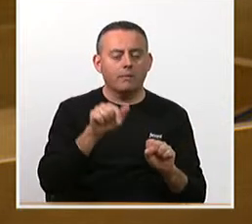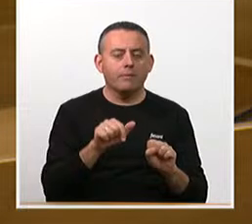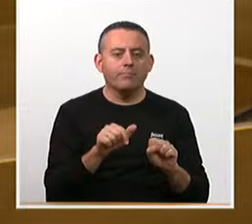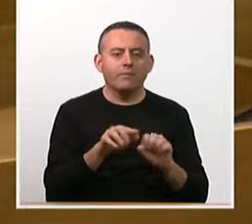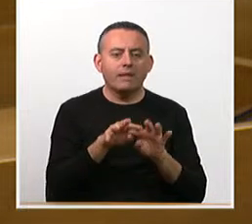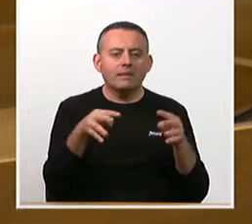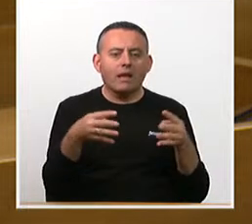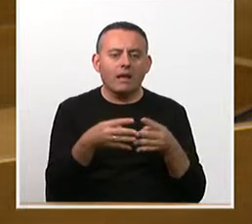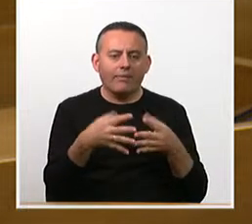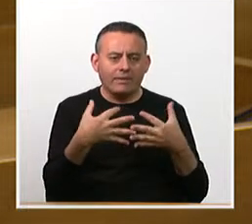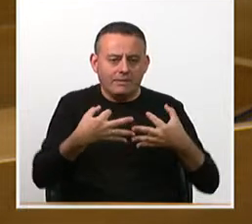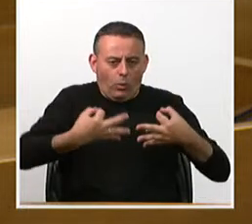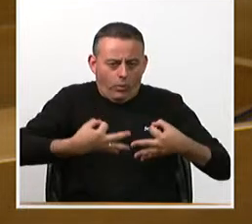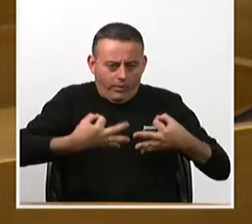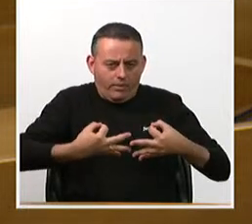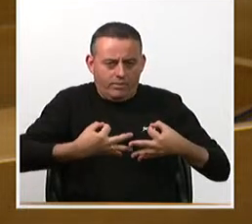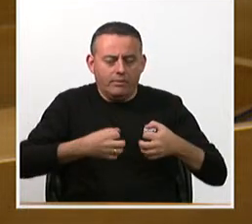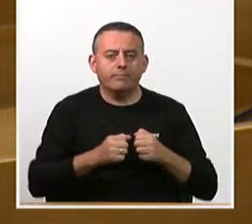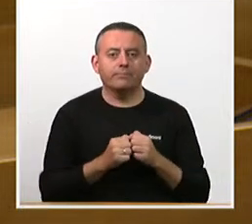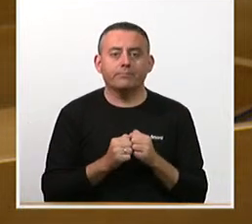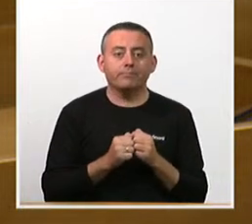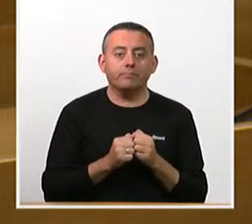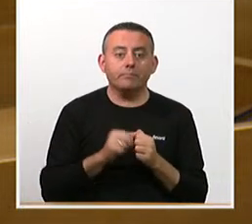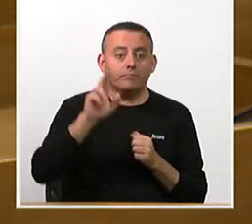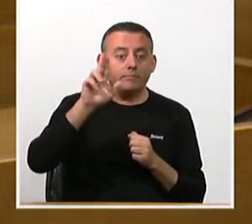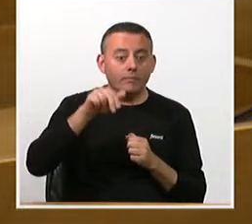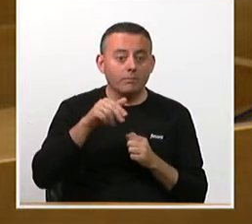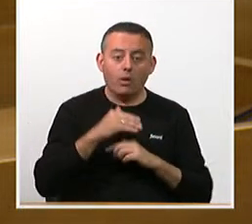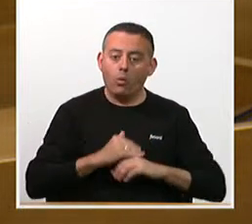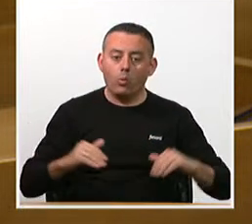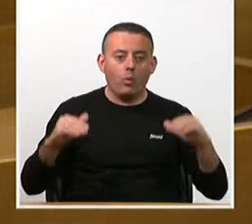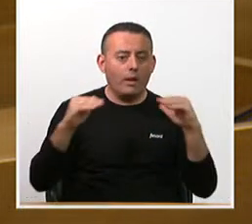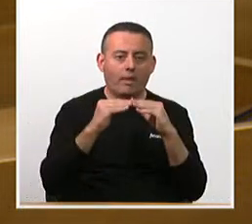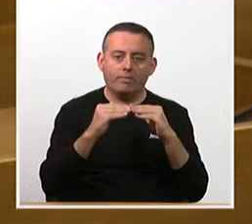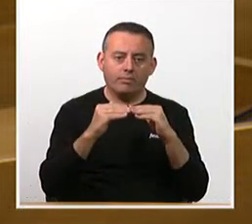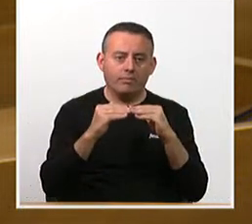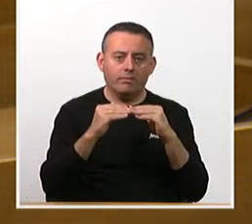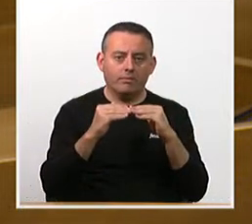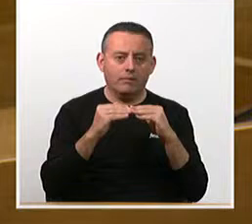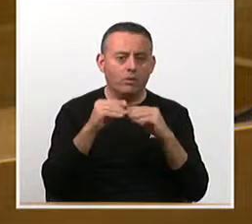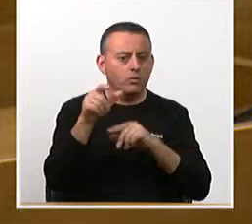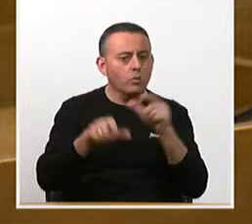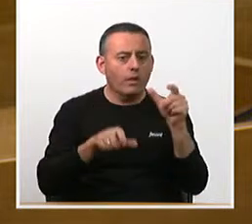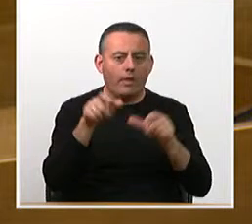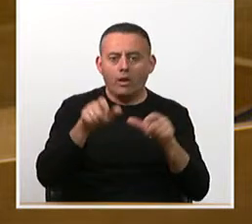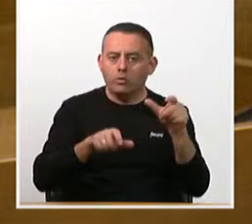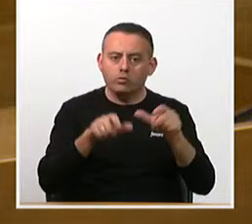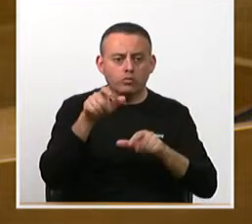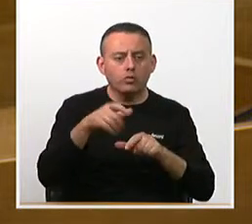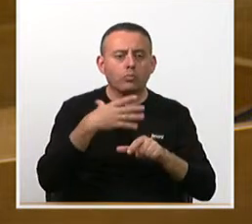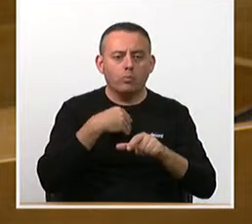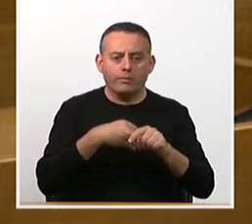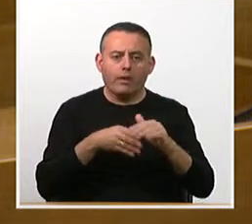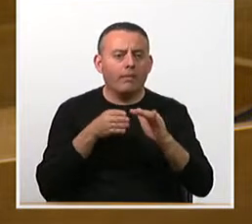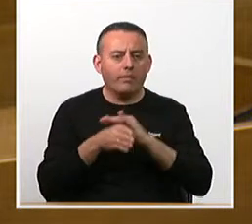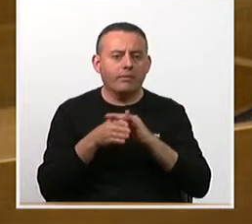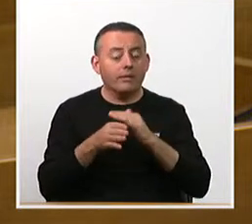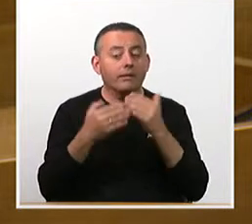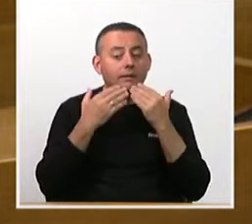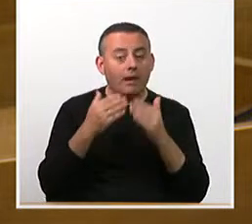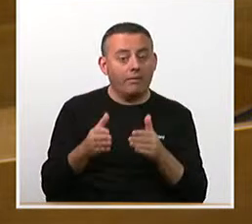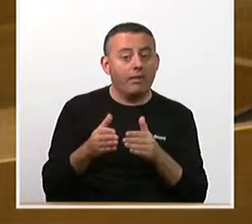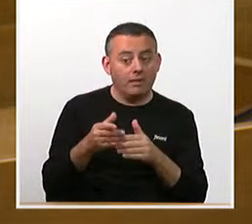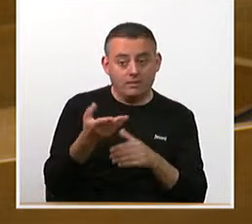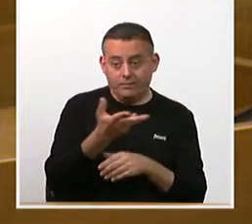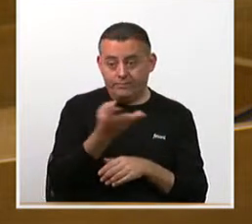equitativo para todos los ciudadanos y a través de sus operadores jurídicos son aspectos que